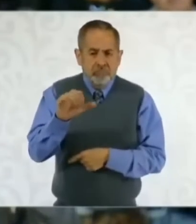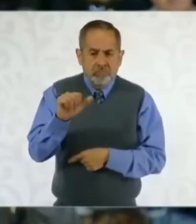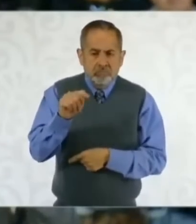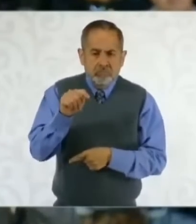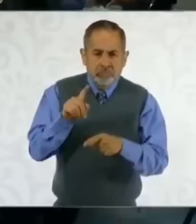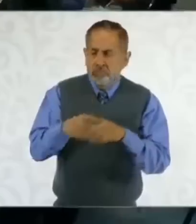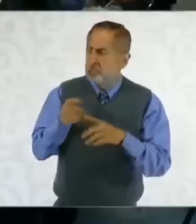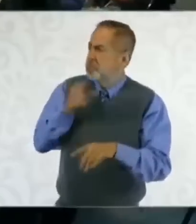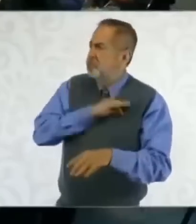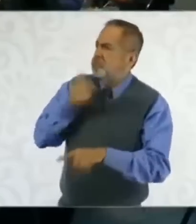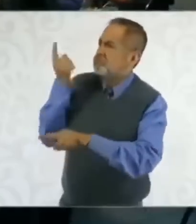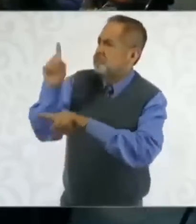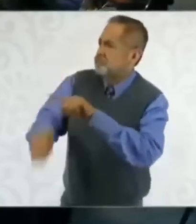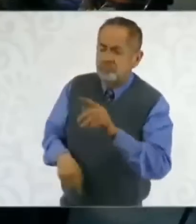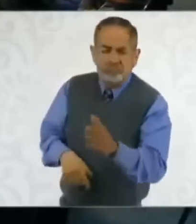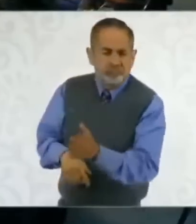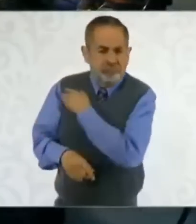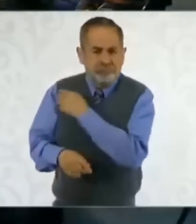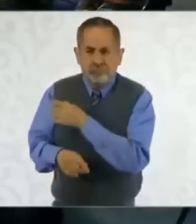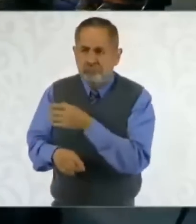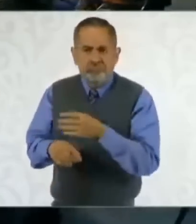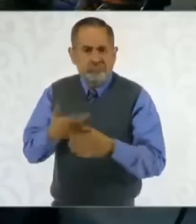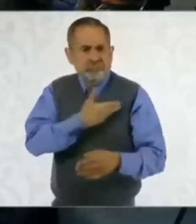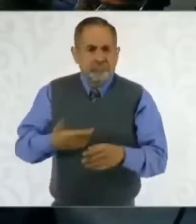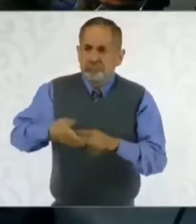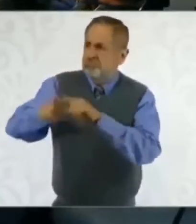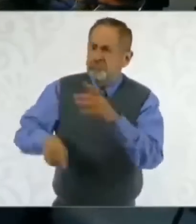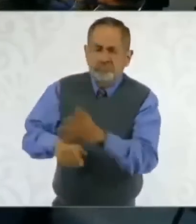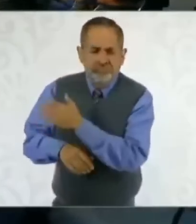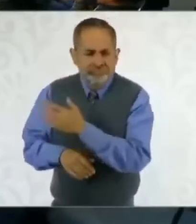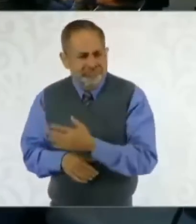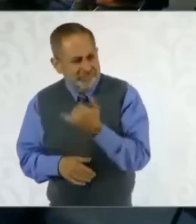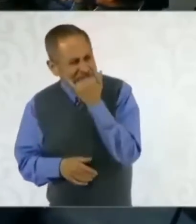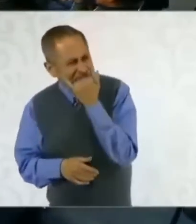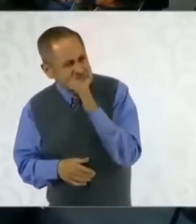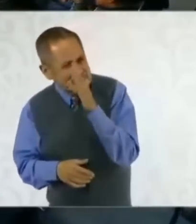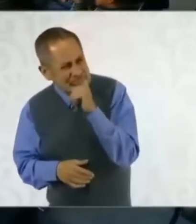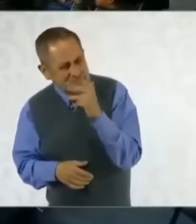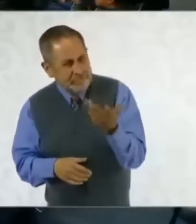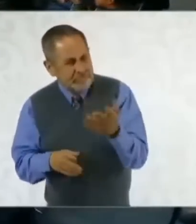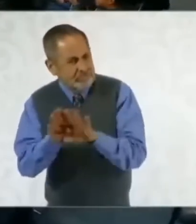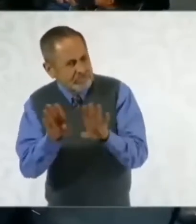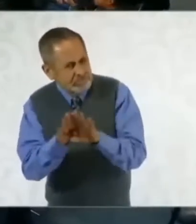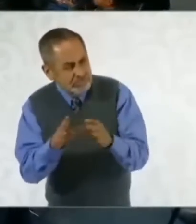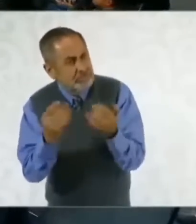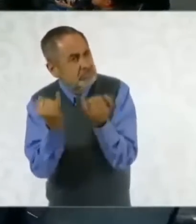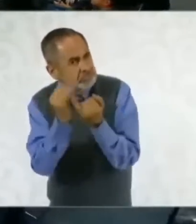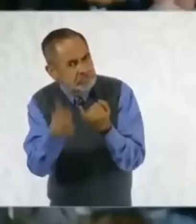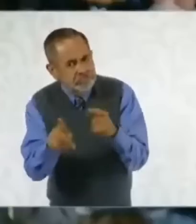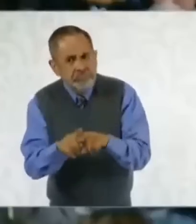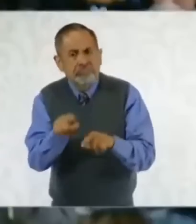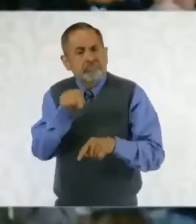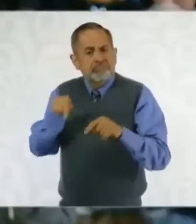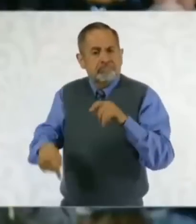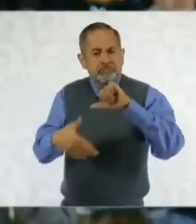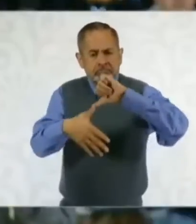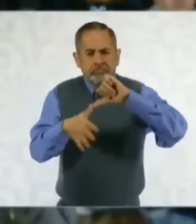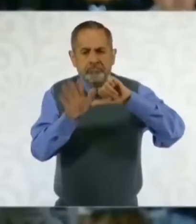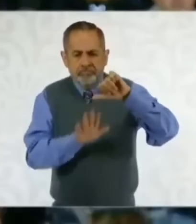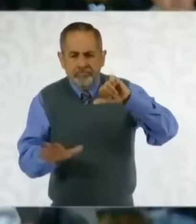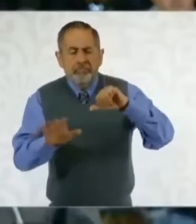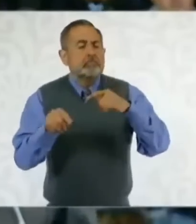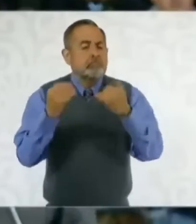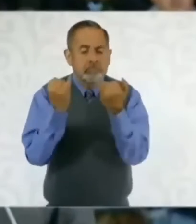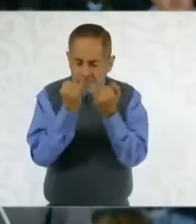fuero podrían destituirla. Y nada más hago referencia a lo que ha pasado hacia el sur, Presidenta, porque el estratega de la victoria de